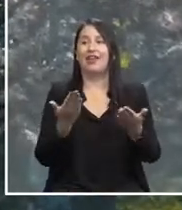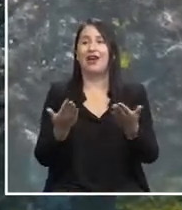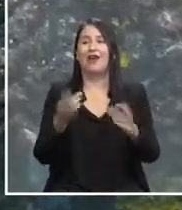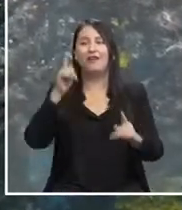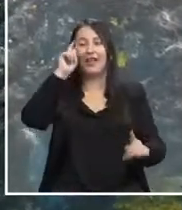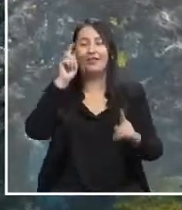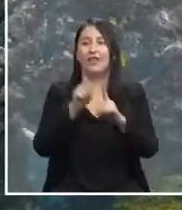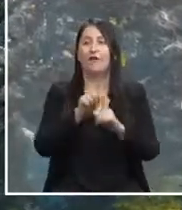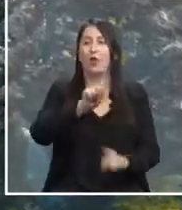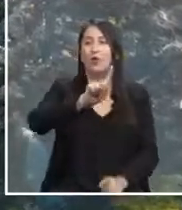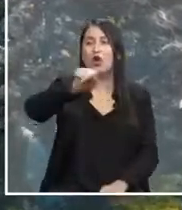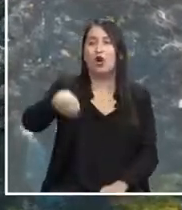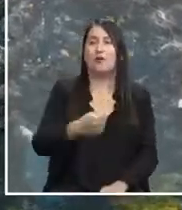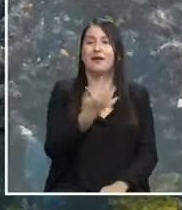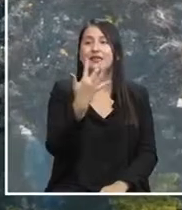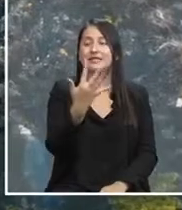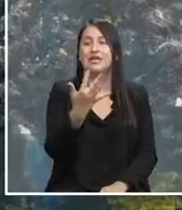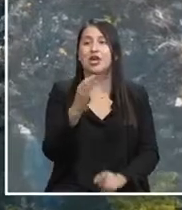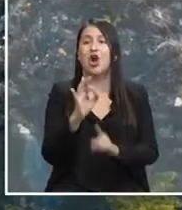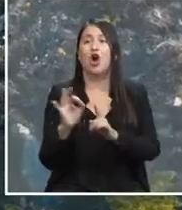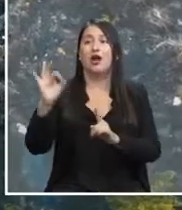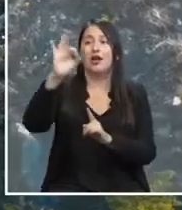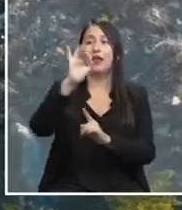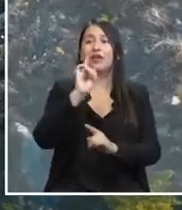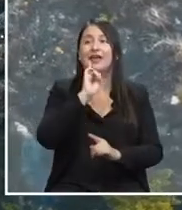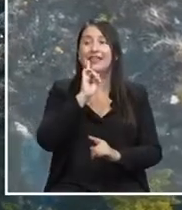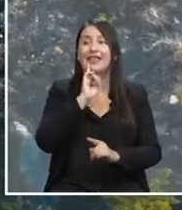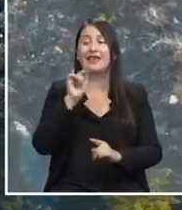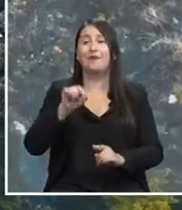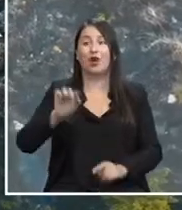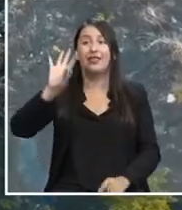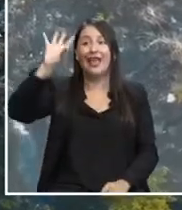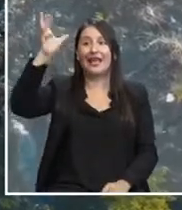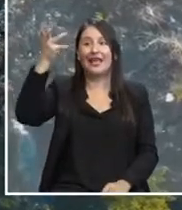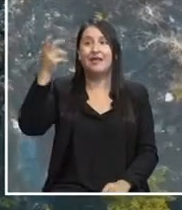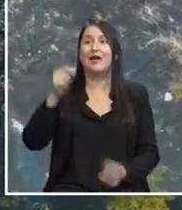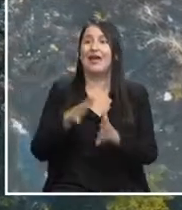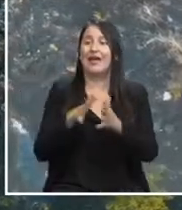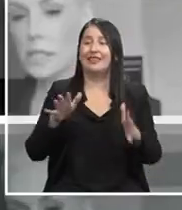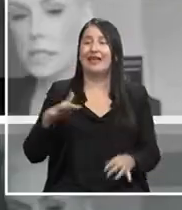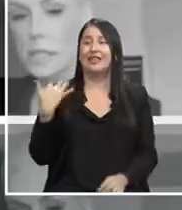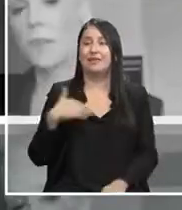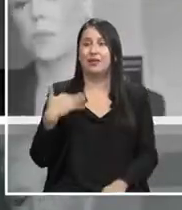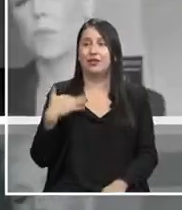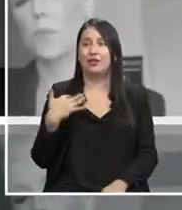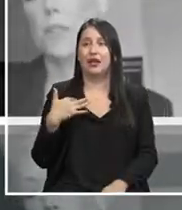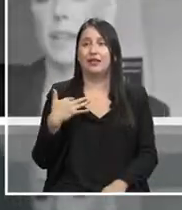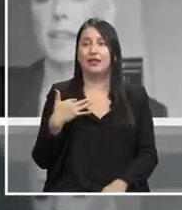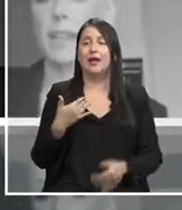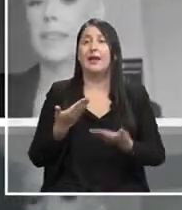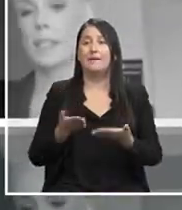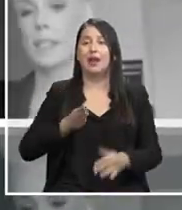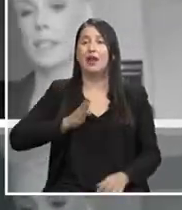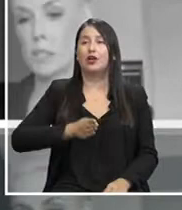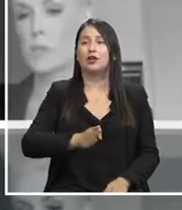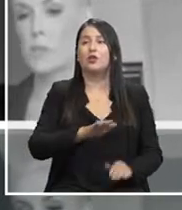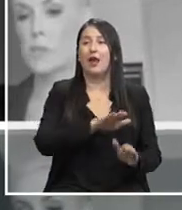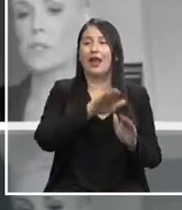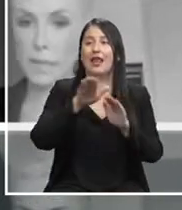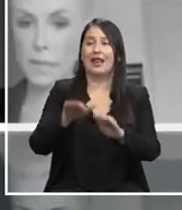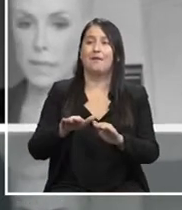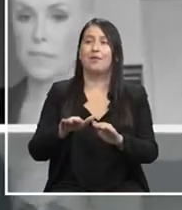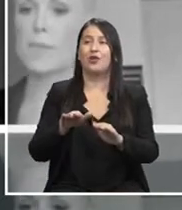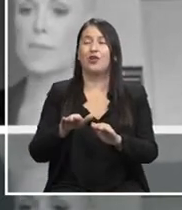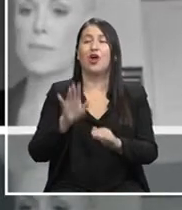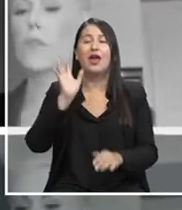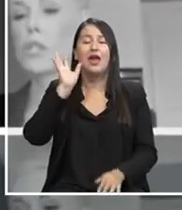de 1,5 grados que tenemos respecto al clima, que es tan crucial y tan importante para obtener el apoyo del mundo y tomar